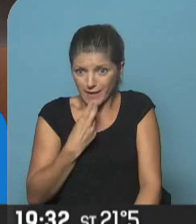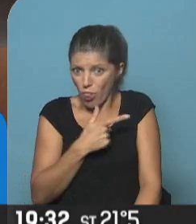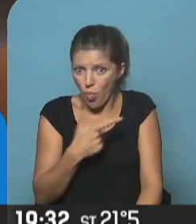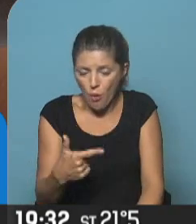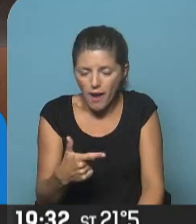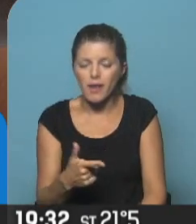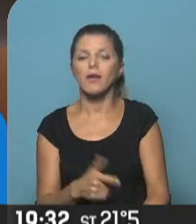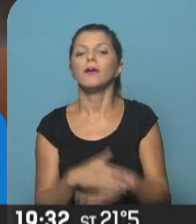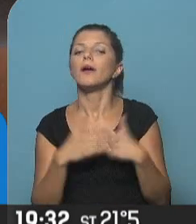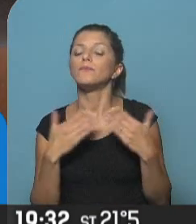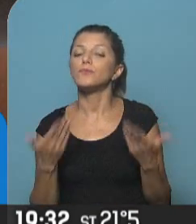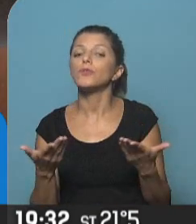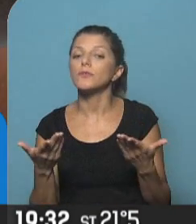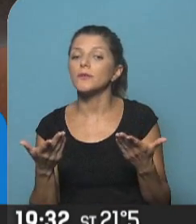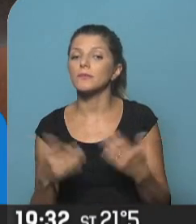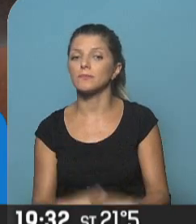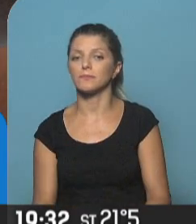cuesta el